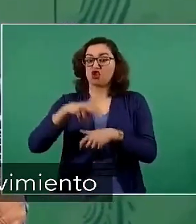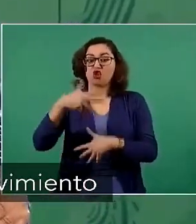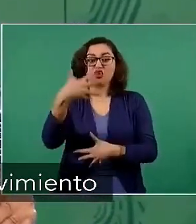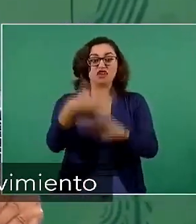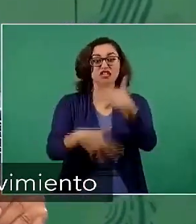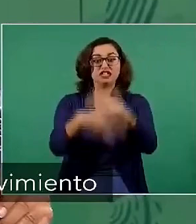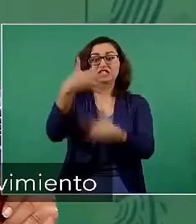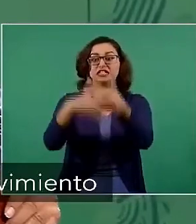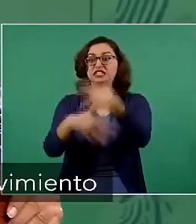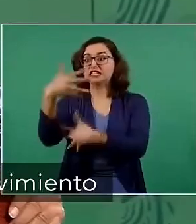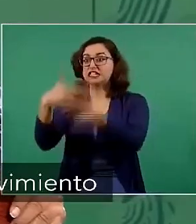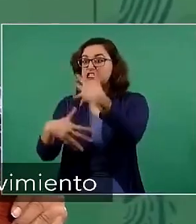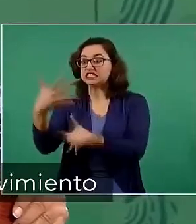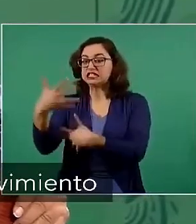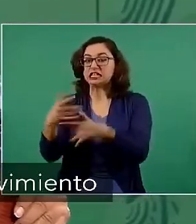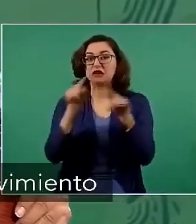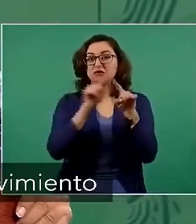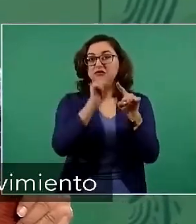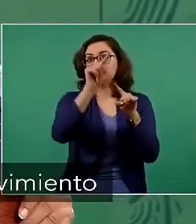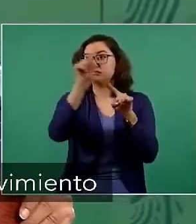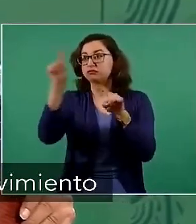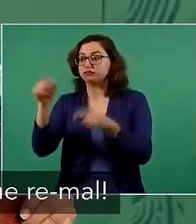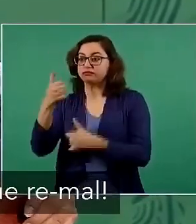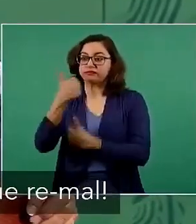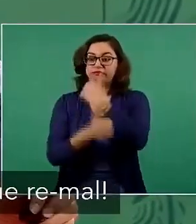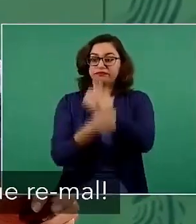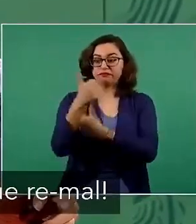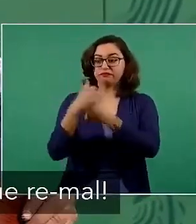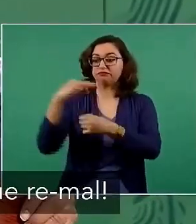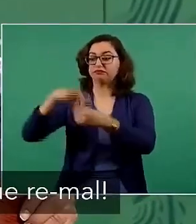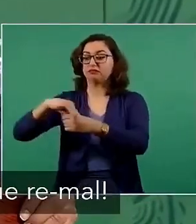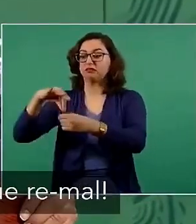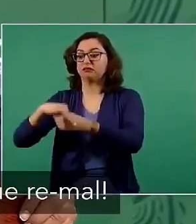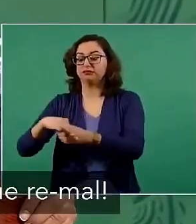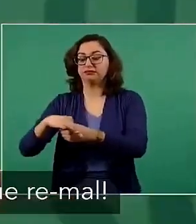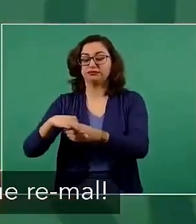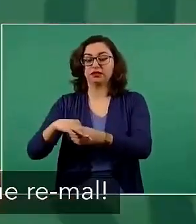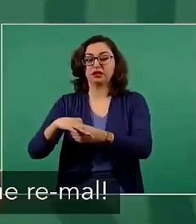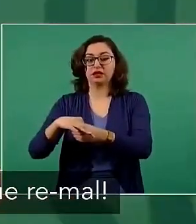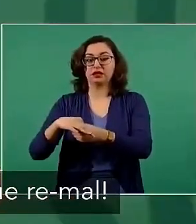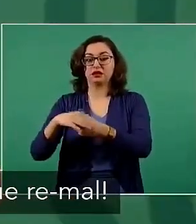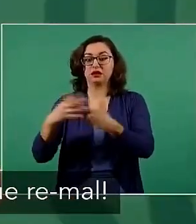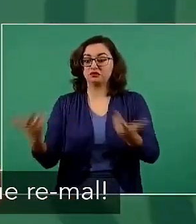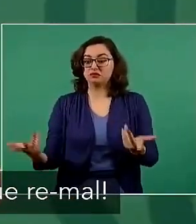El movimiento al que pertenezco, el movimiento de la transformación,